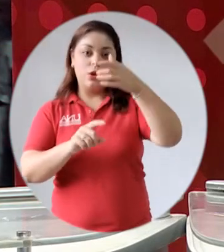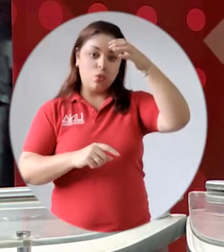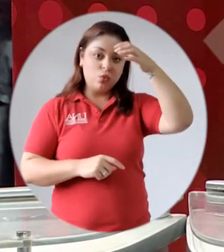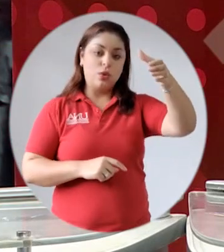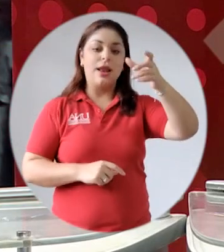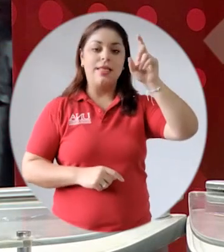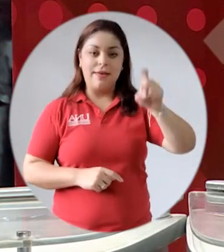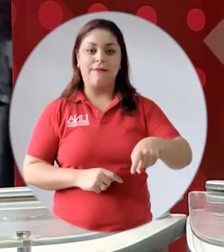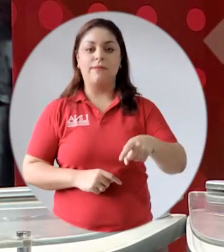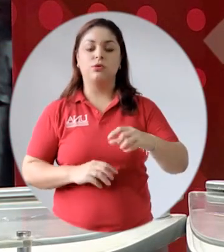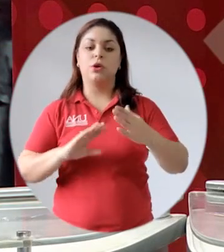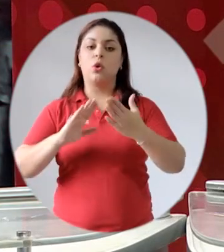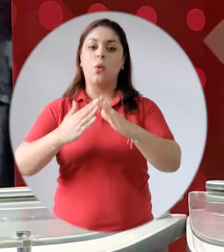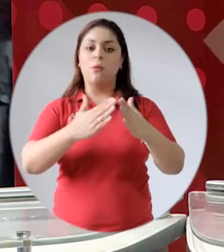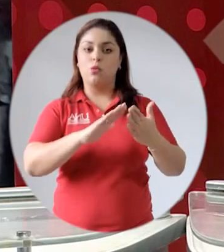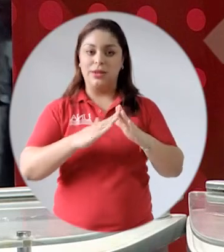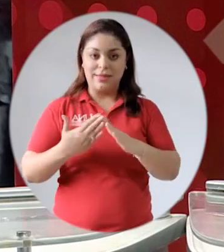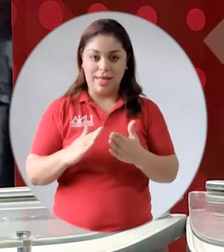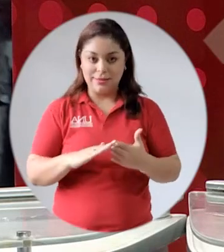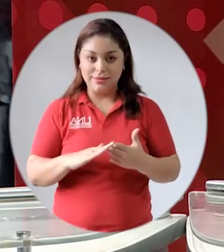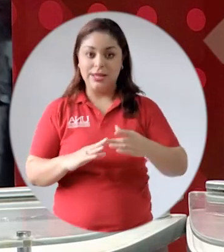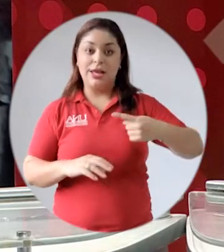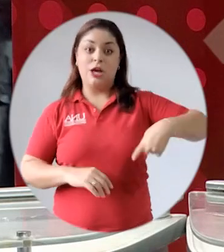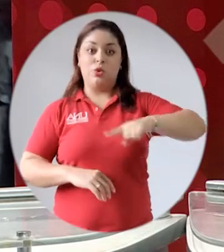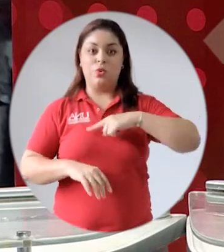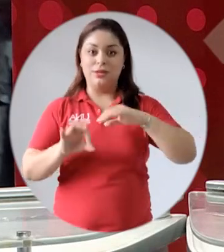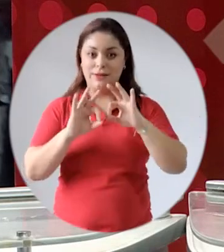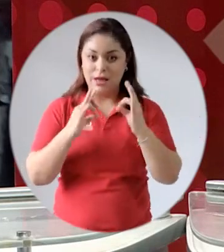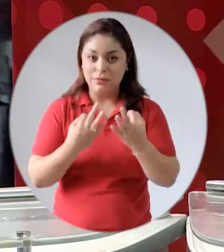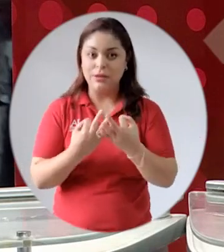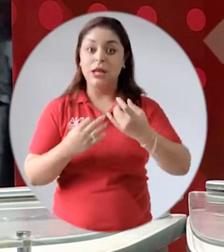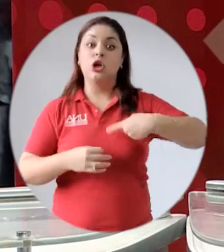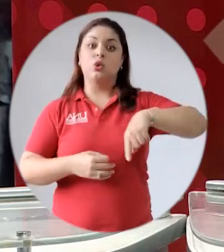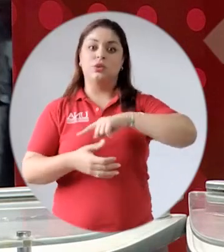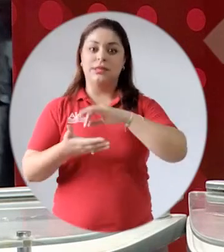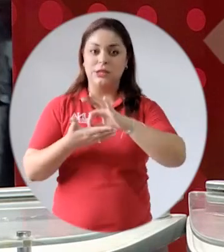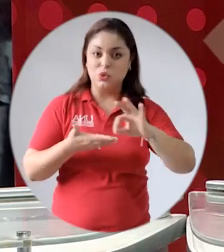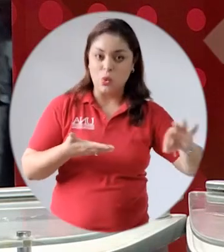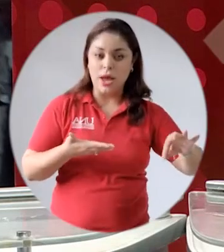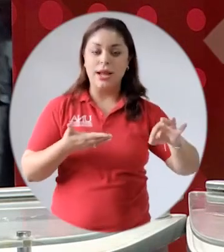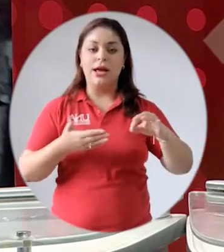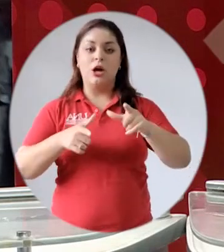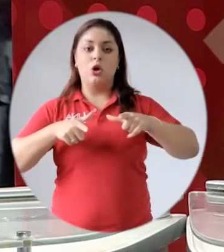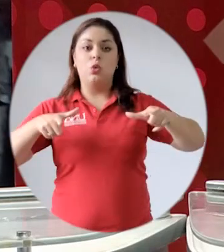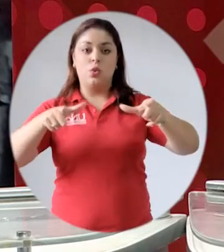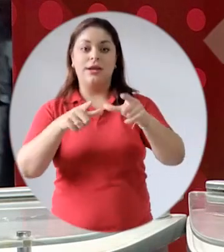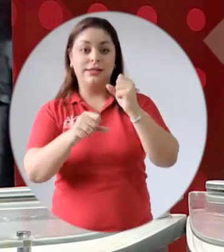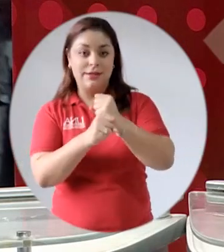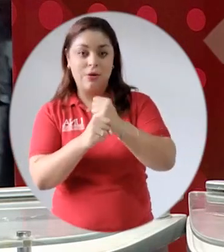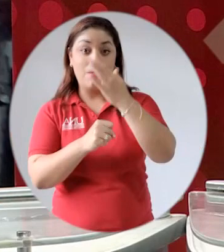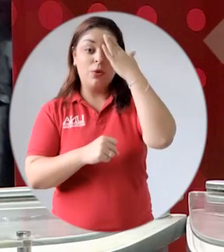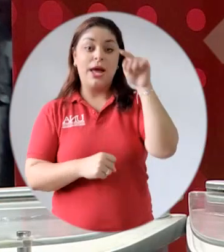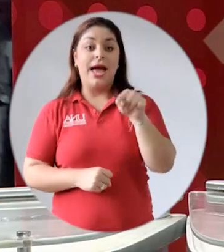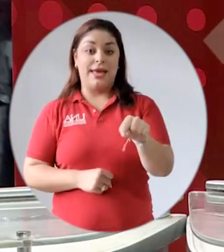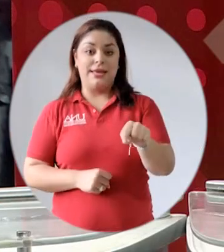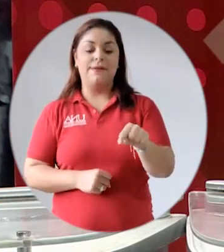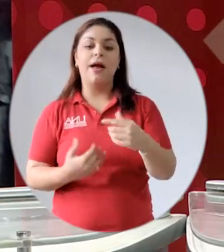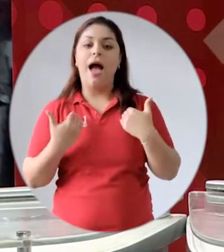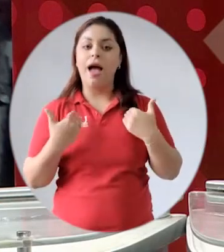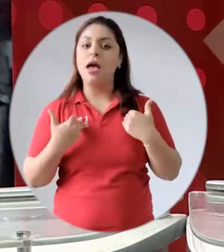creo que el INAMO hace una buena labor en ese sentido. Así es, nosotros también hicimos una encuesta de